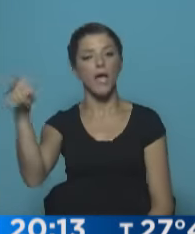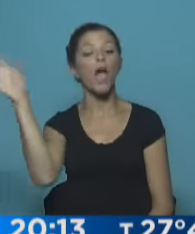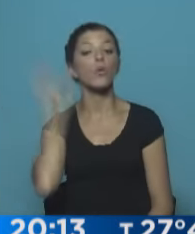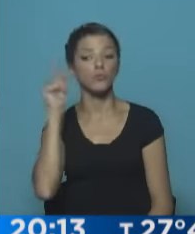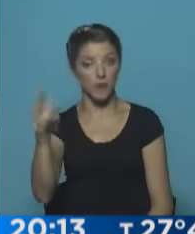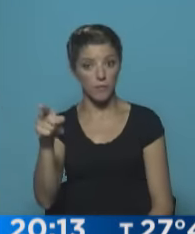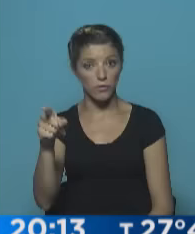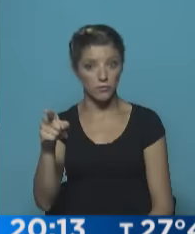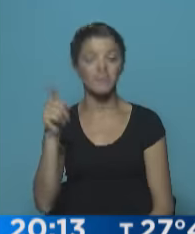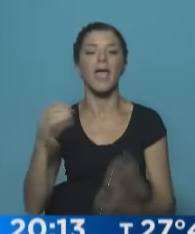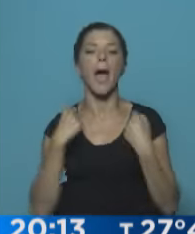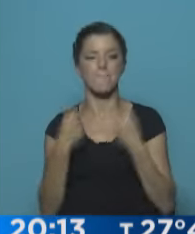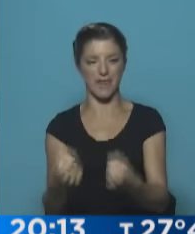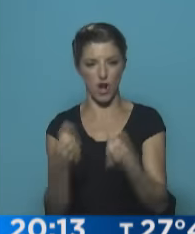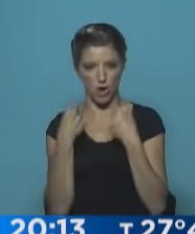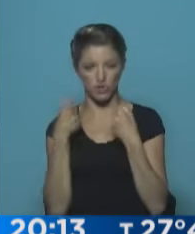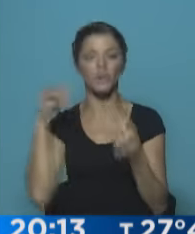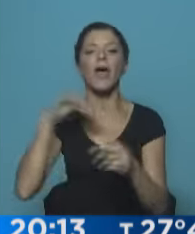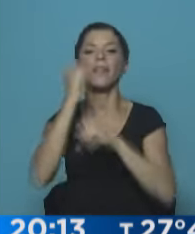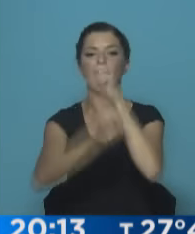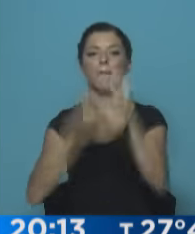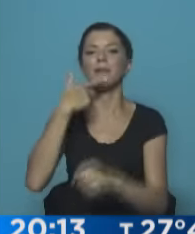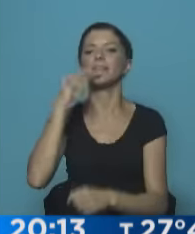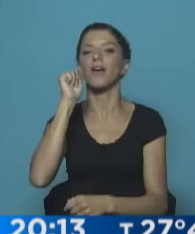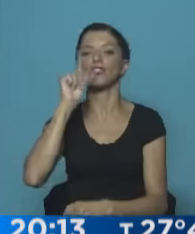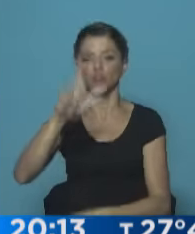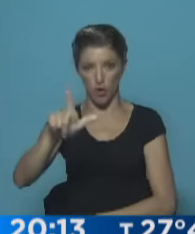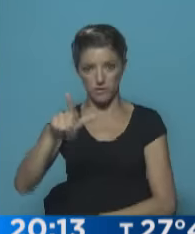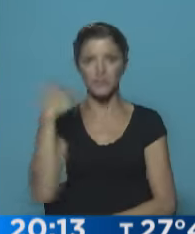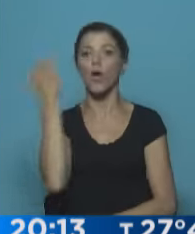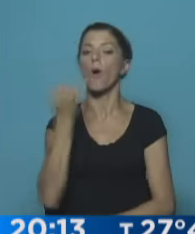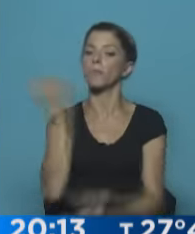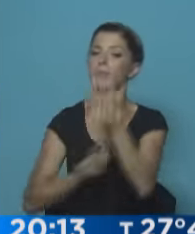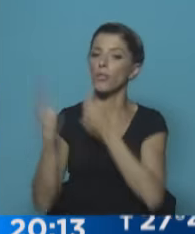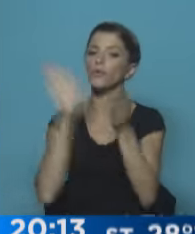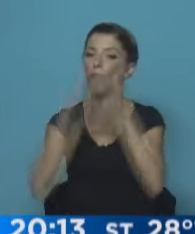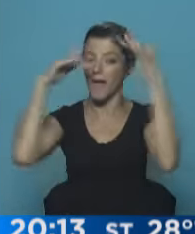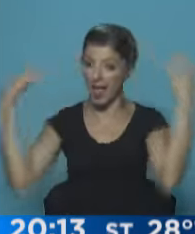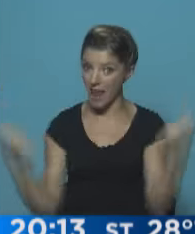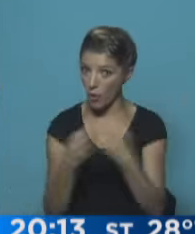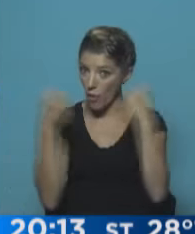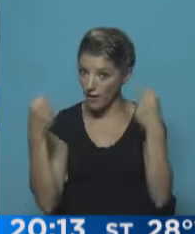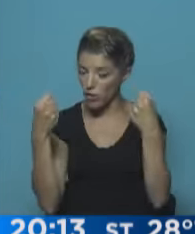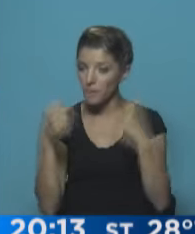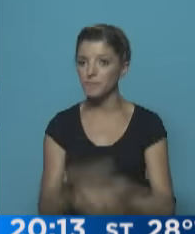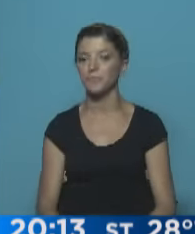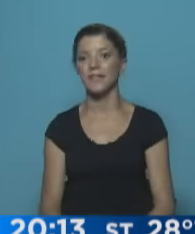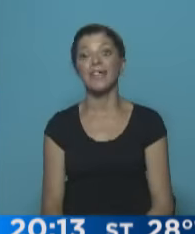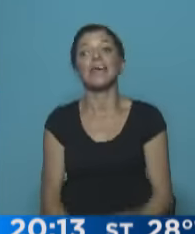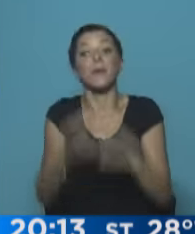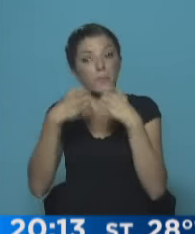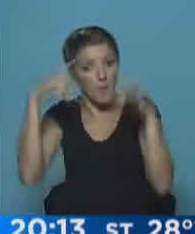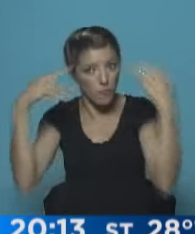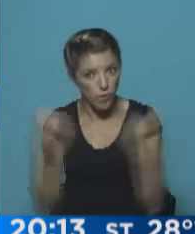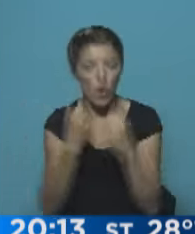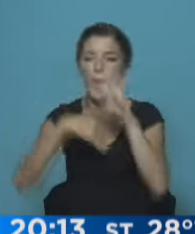Alberto William piloto de la aerolínea solol relatando este principio de acuerdo que bueno valga la redundancia en principio preserva